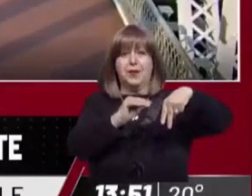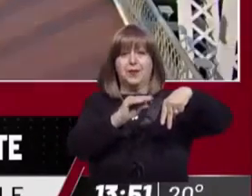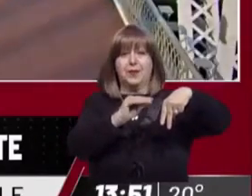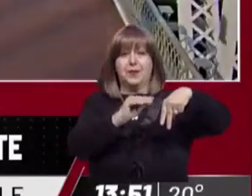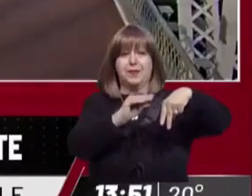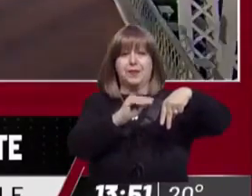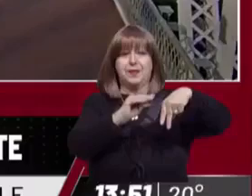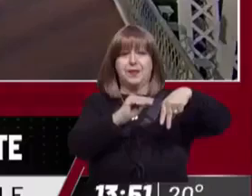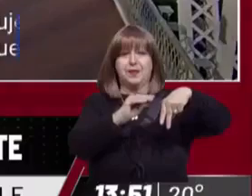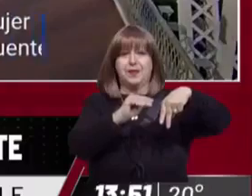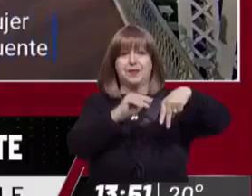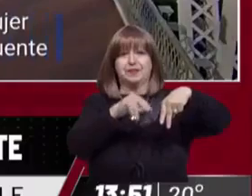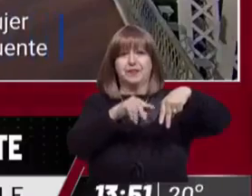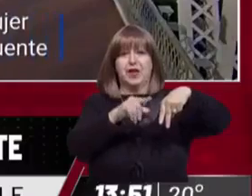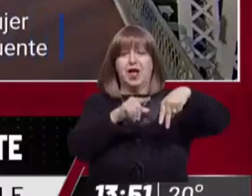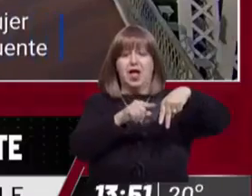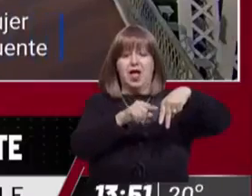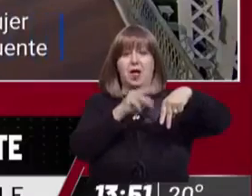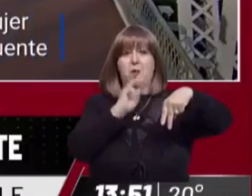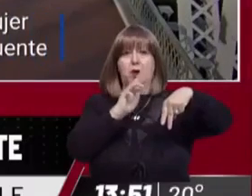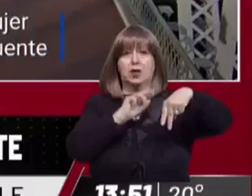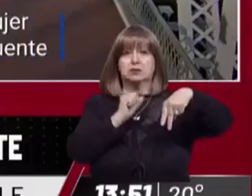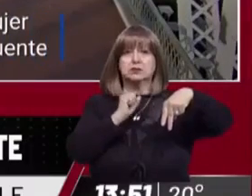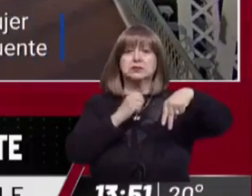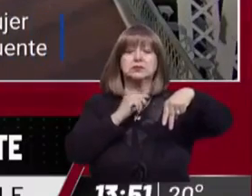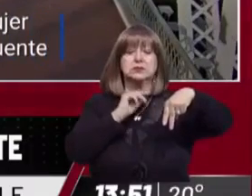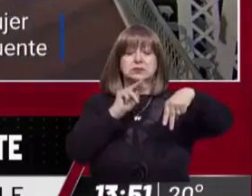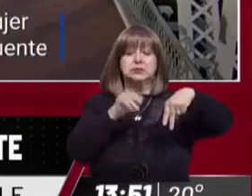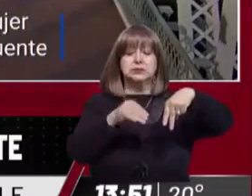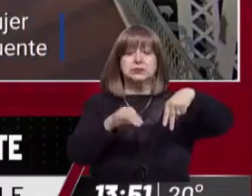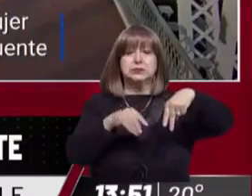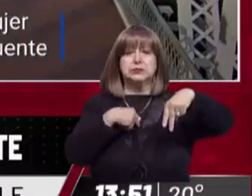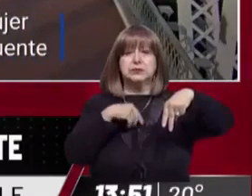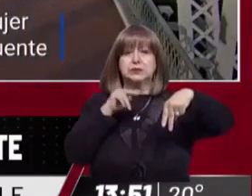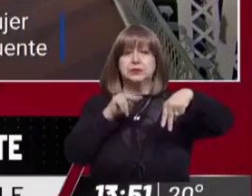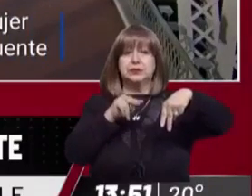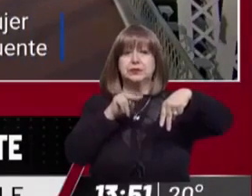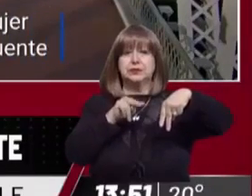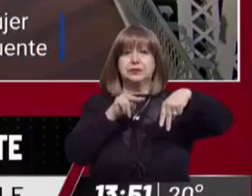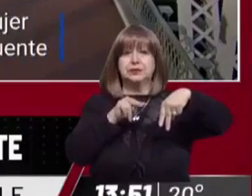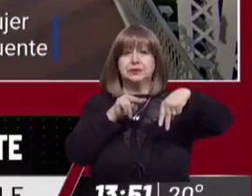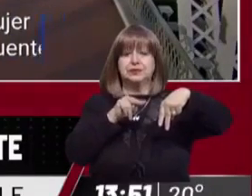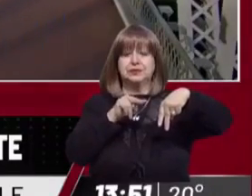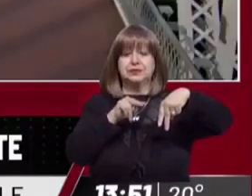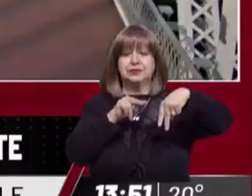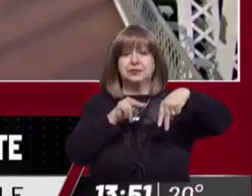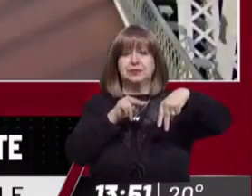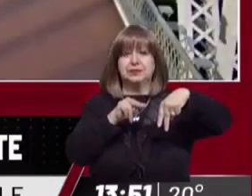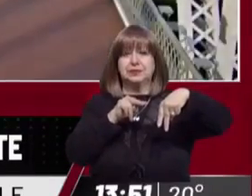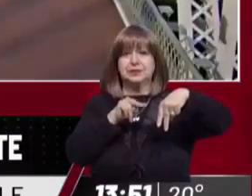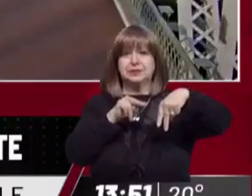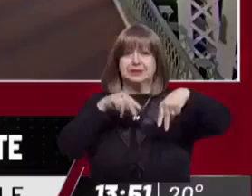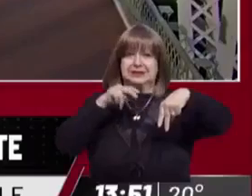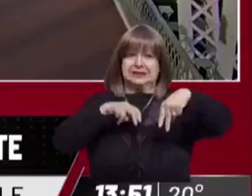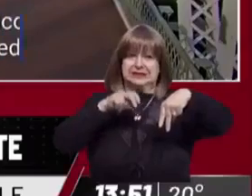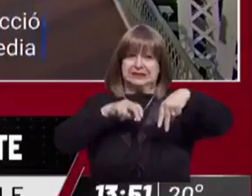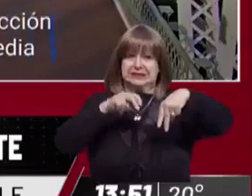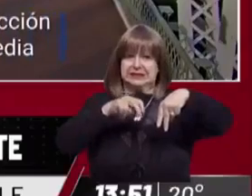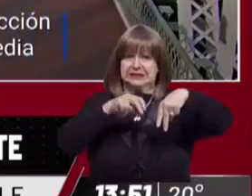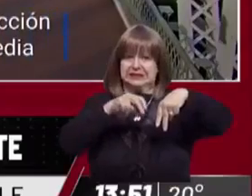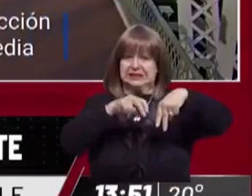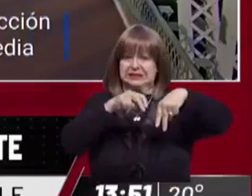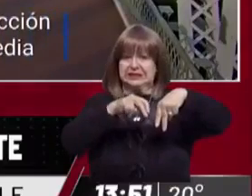encontraba ahí y mientras grababa el video en una pausa vio que esta chica se encontraba ahí Entonces qué hizo se